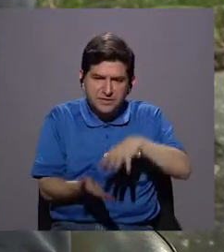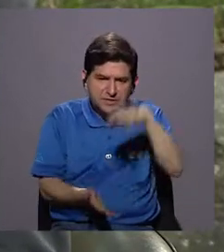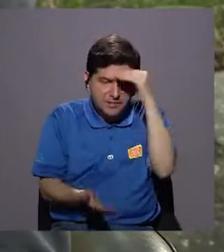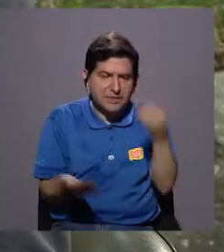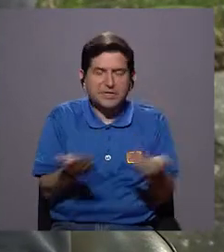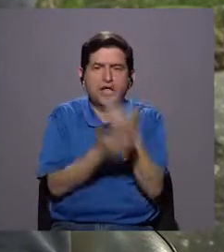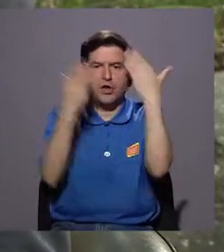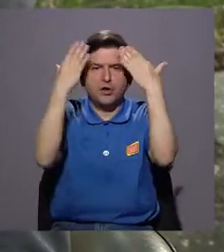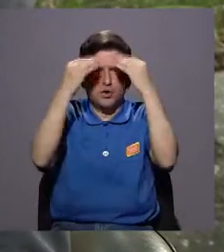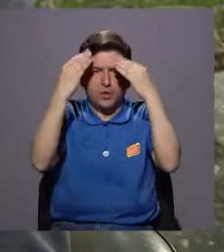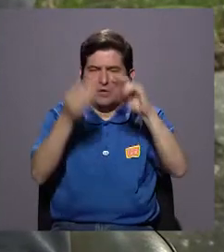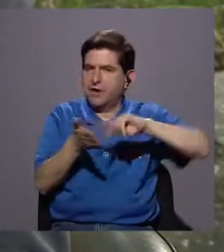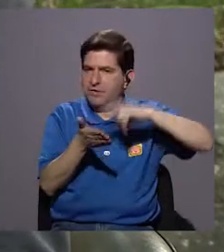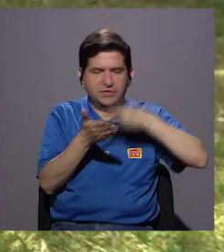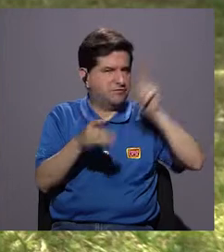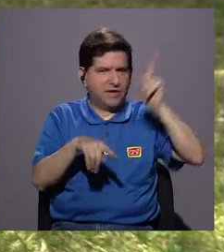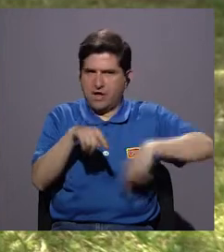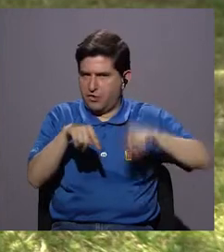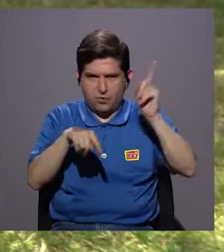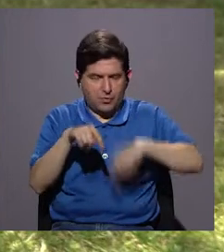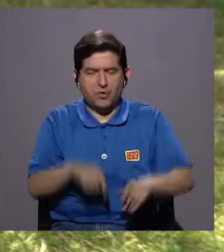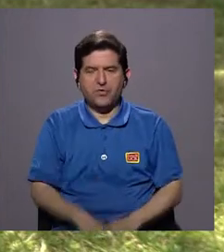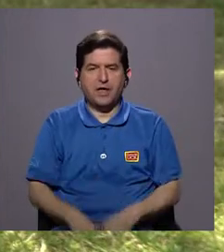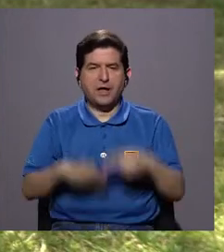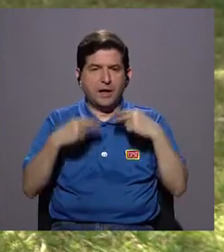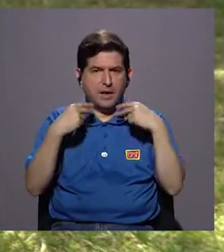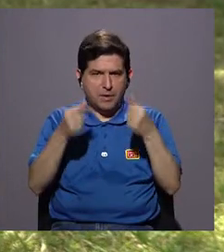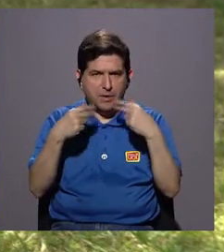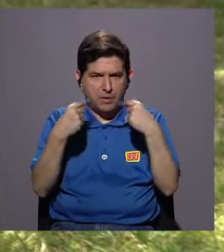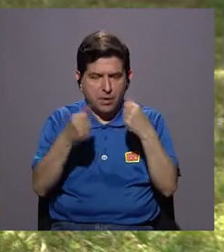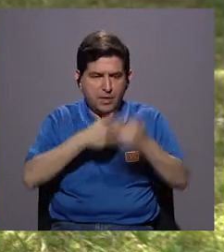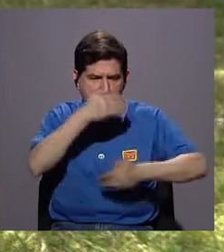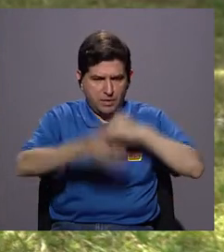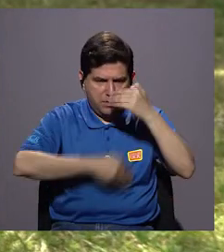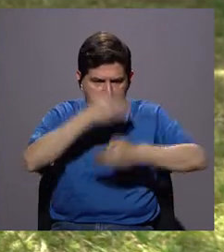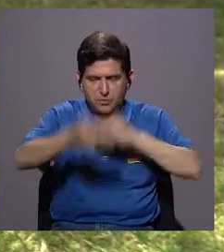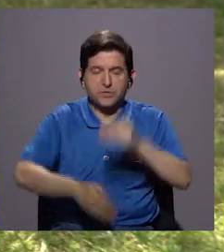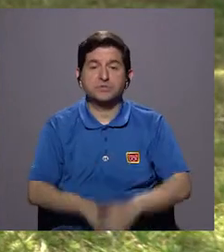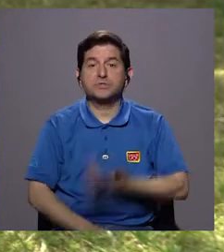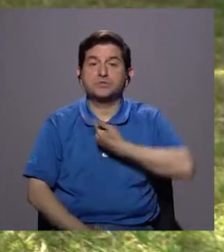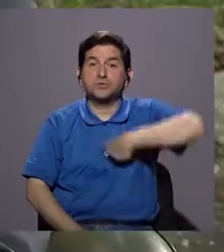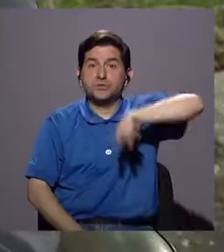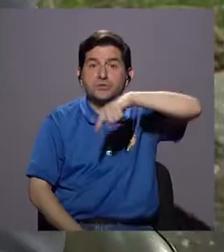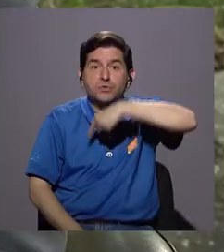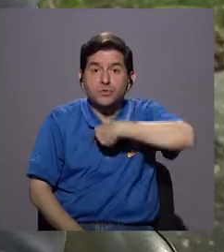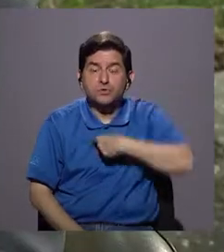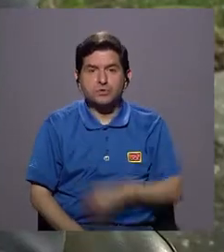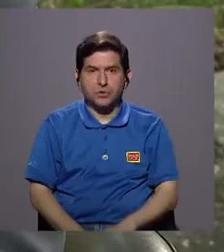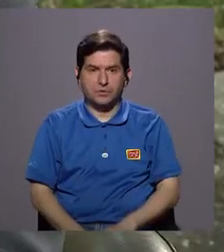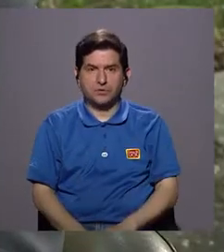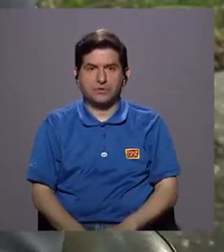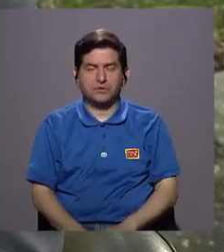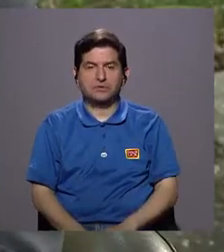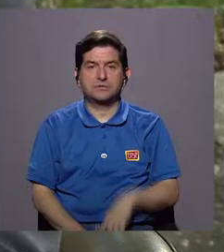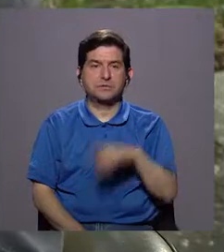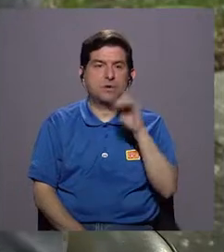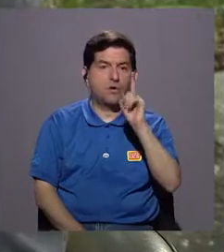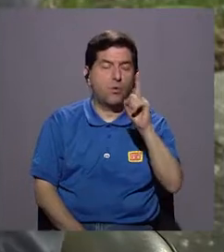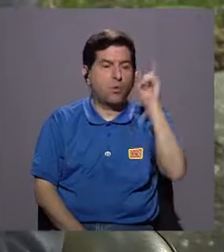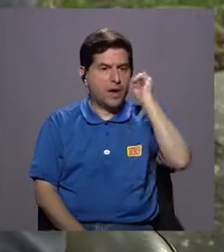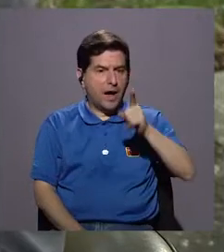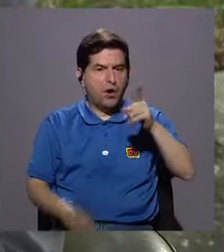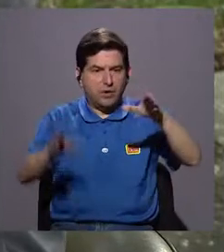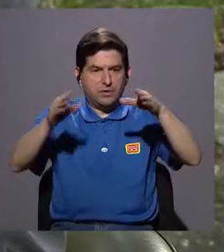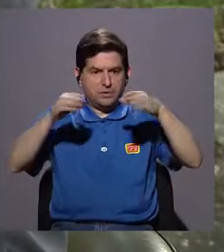la nueva información, no es que no se pueda. Uh-huh. La velocidad de procesamiento, que es la velocidad con la que nosotros recibimos una